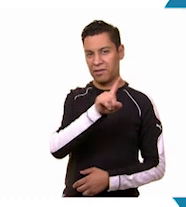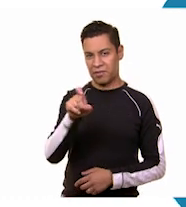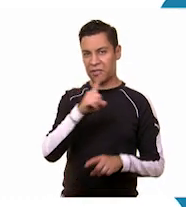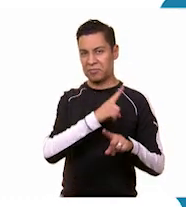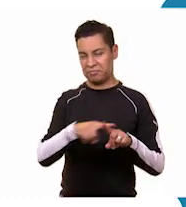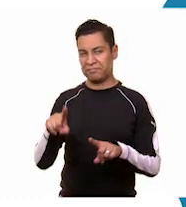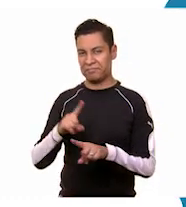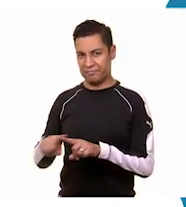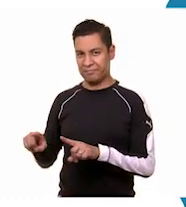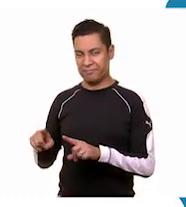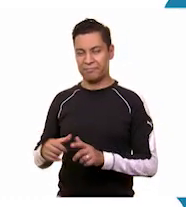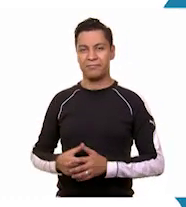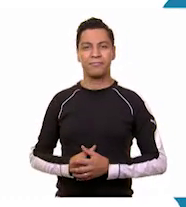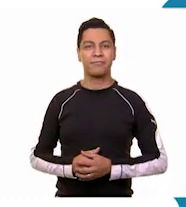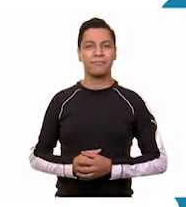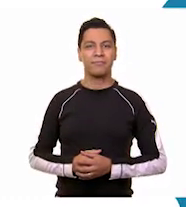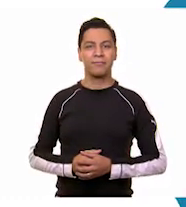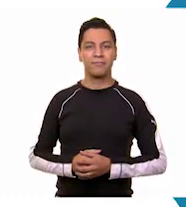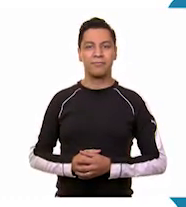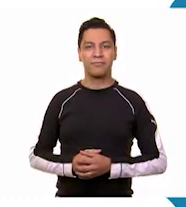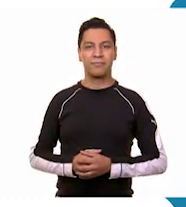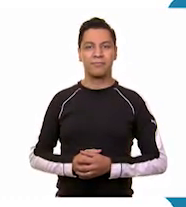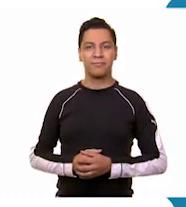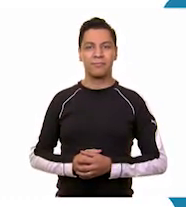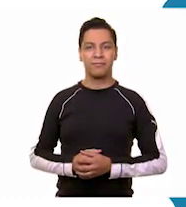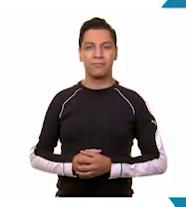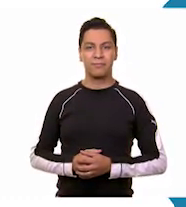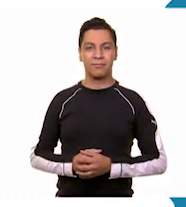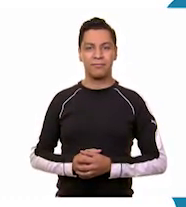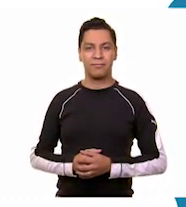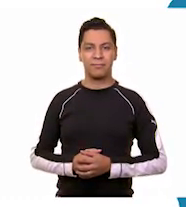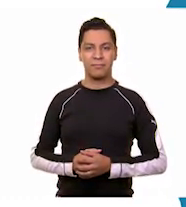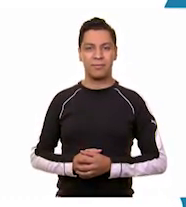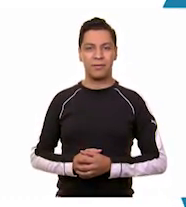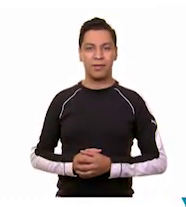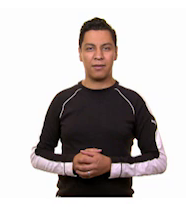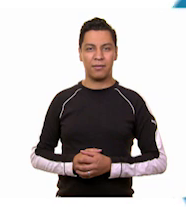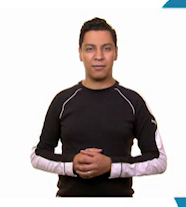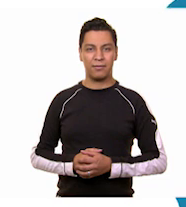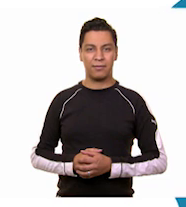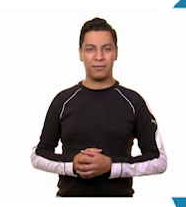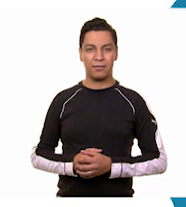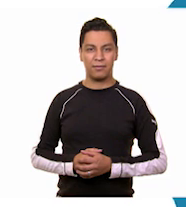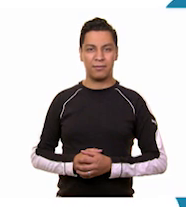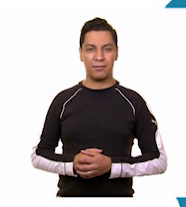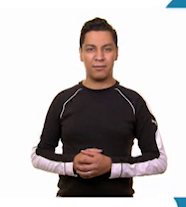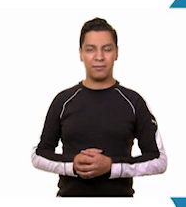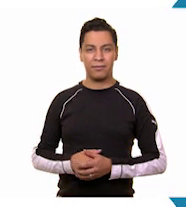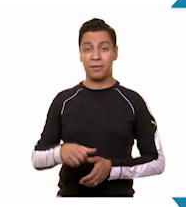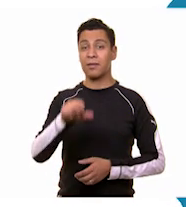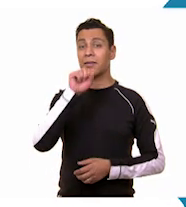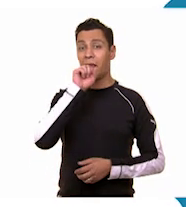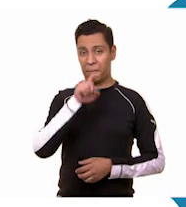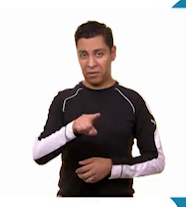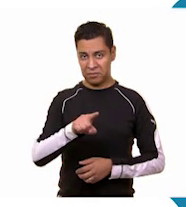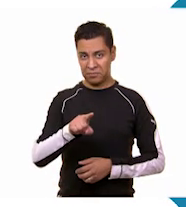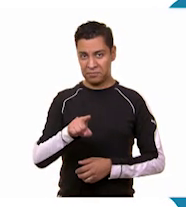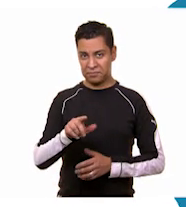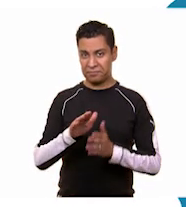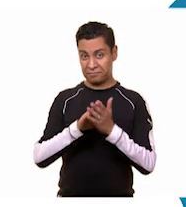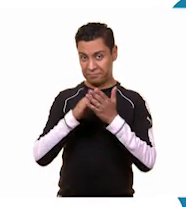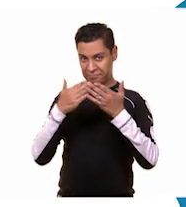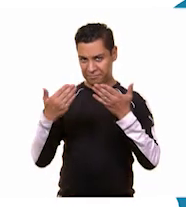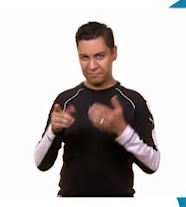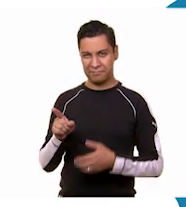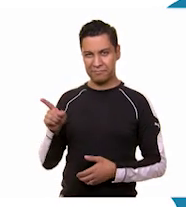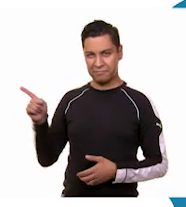55 41 72 04 13, con 100 líneas. También puedes encontrar los libros de texto